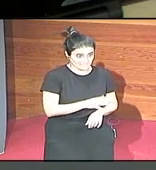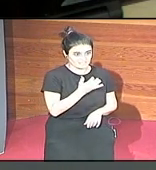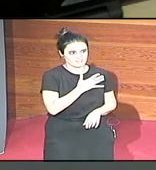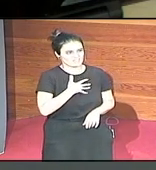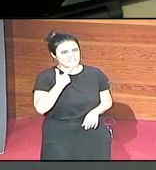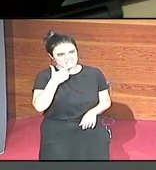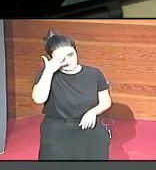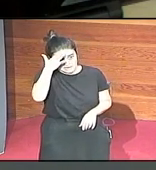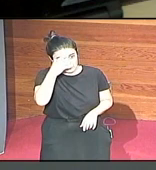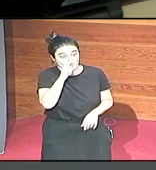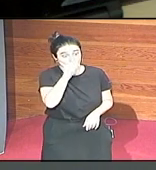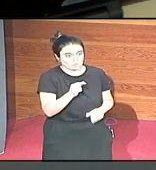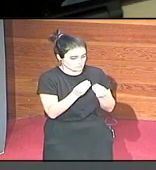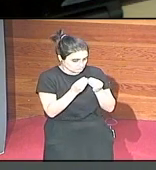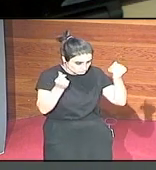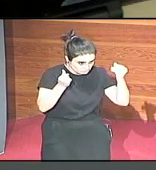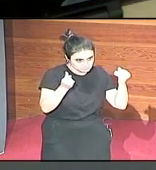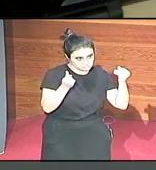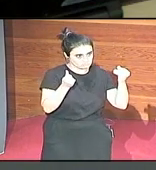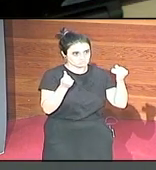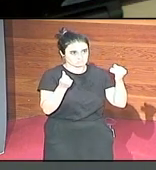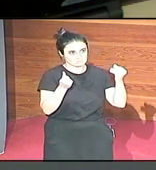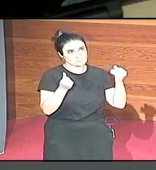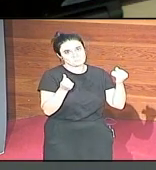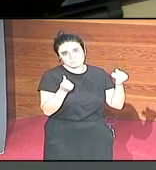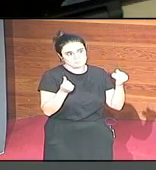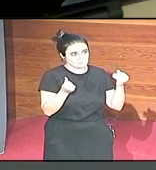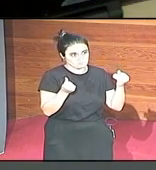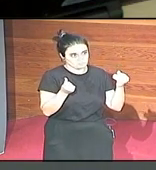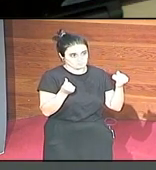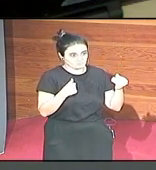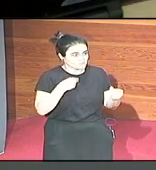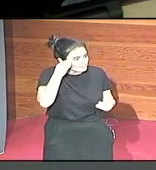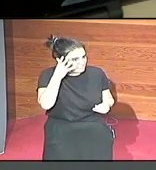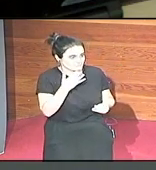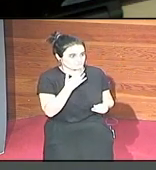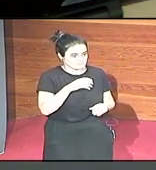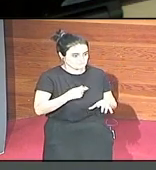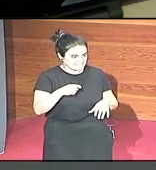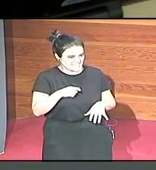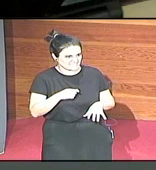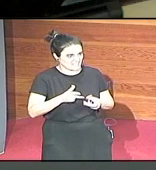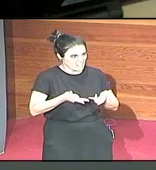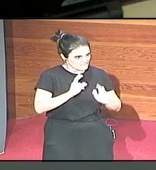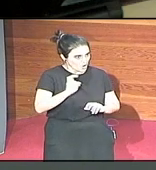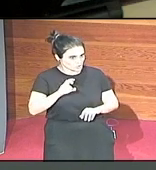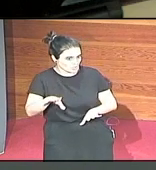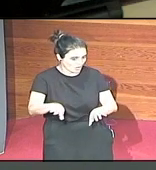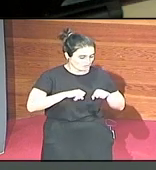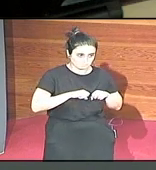si desapareciera Putin, no está nada claro que una opción más liberal apareciera, sino todo lo